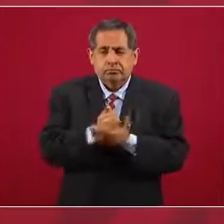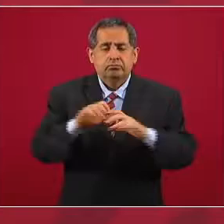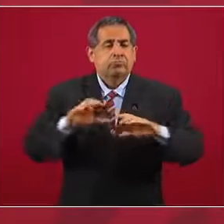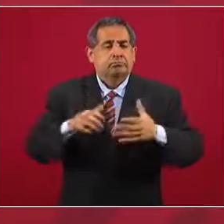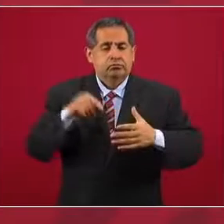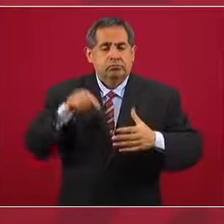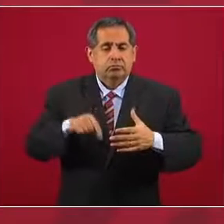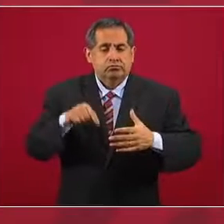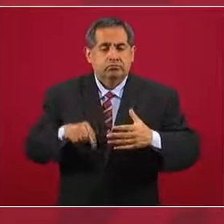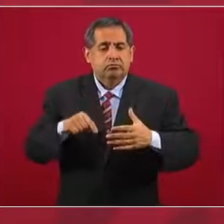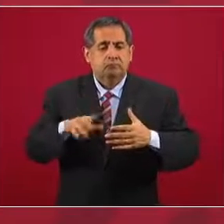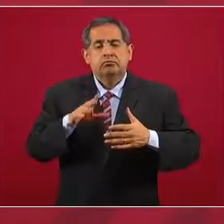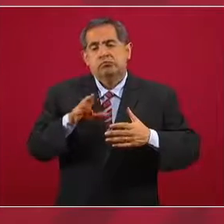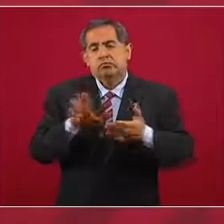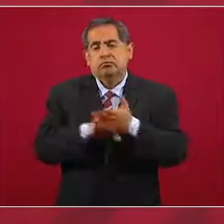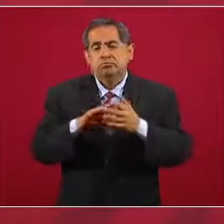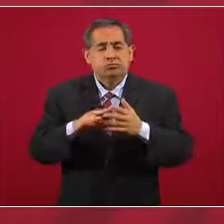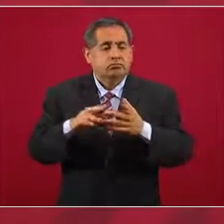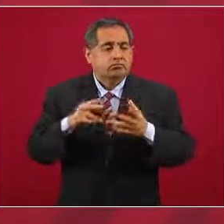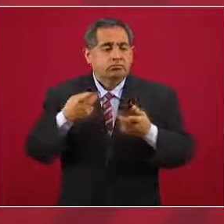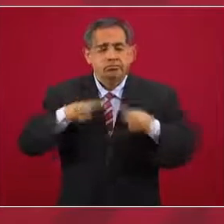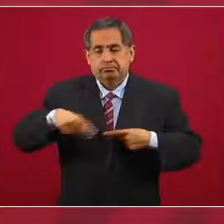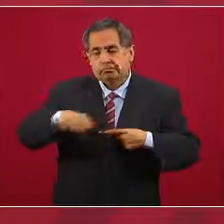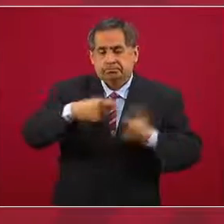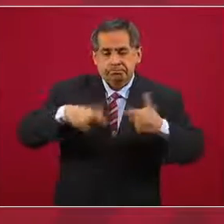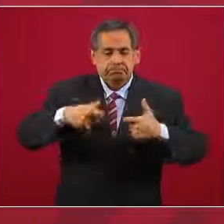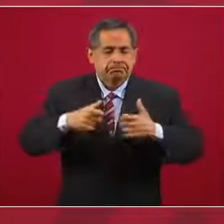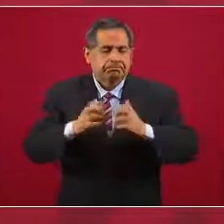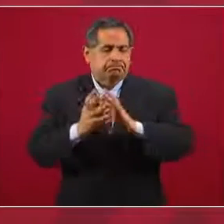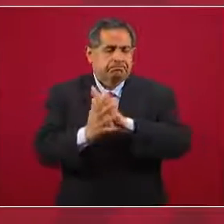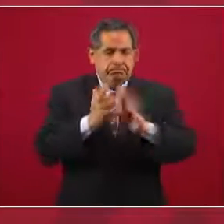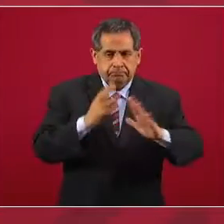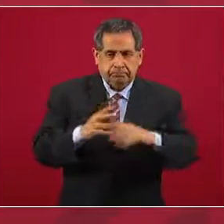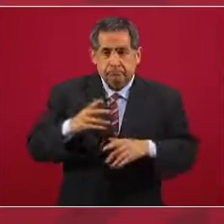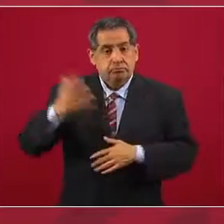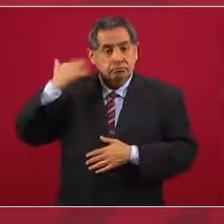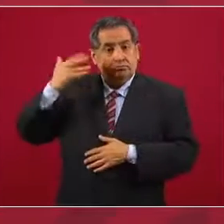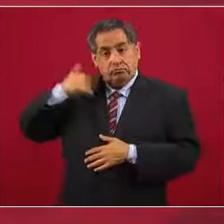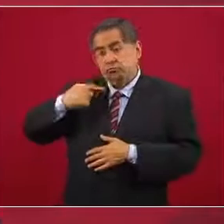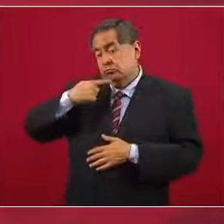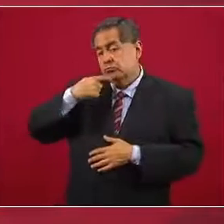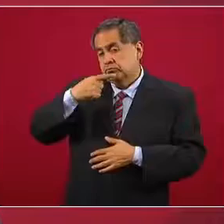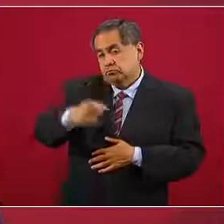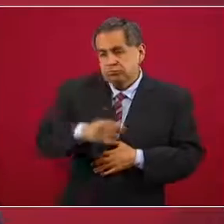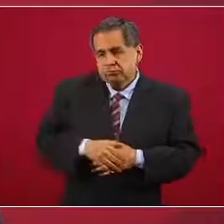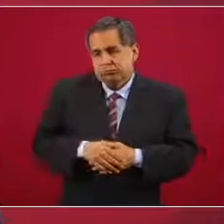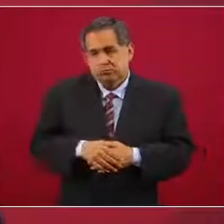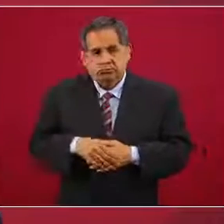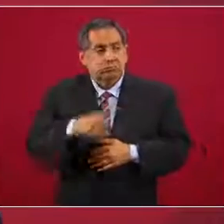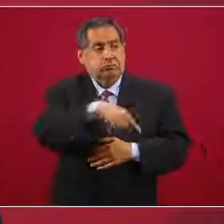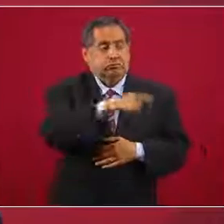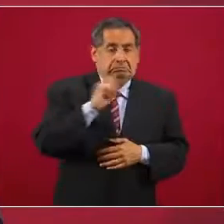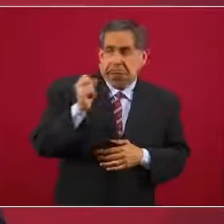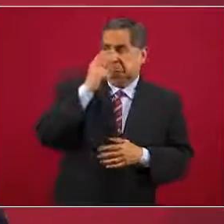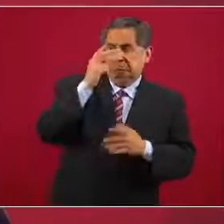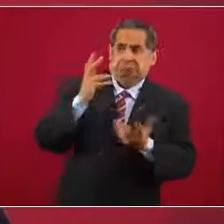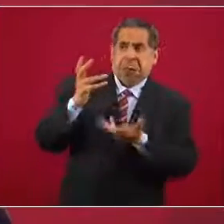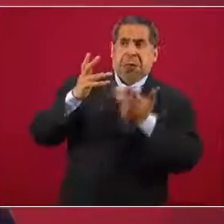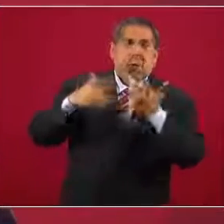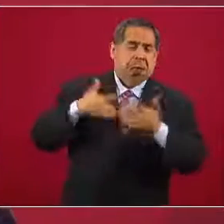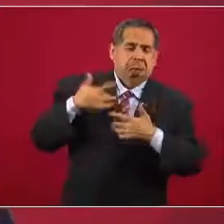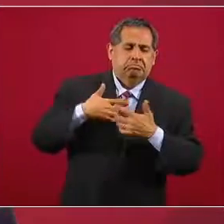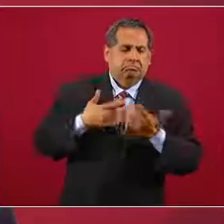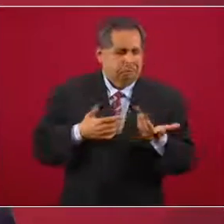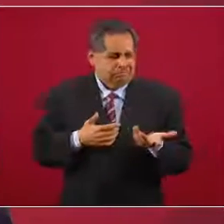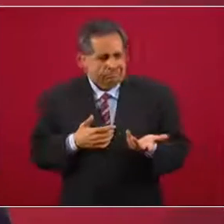y zonas de afluencia económica. Insisto, esto cuando lo dije ofendió a algunas personas,